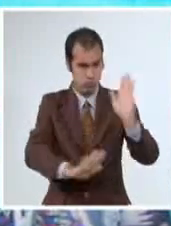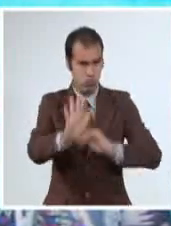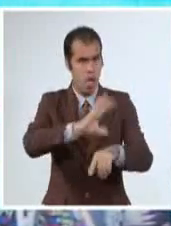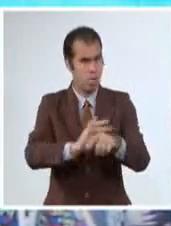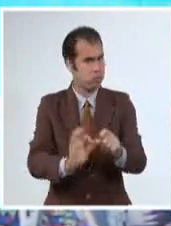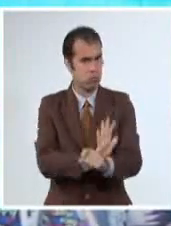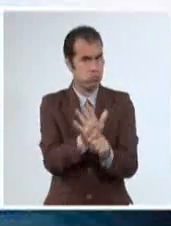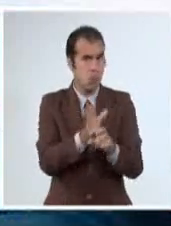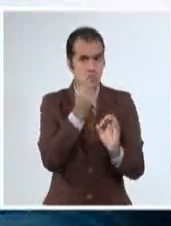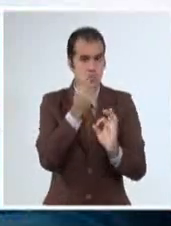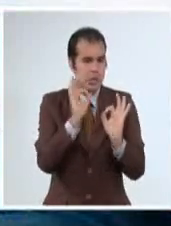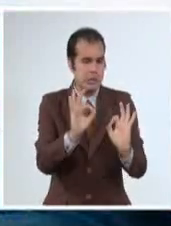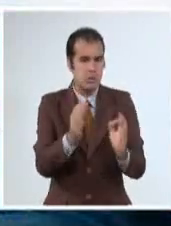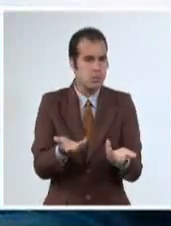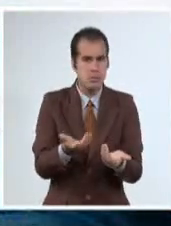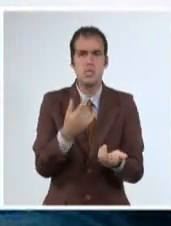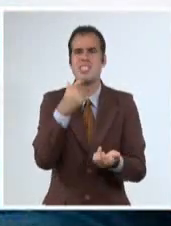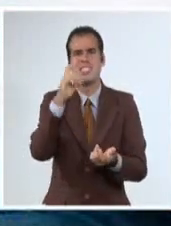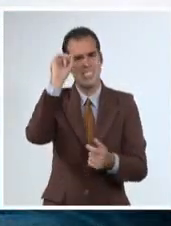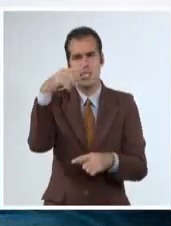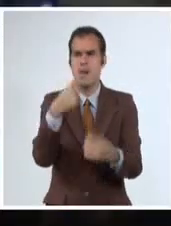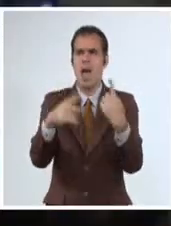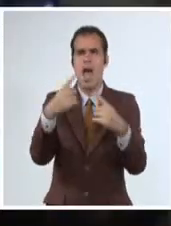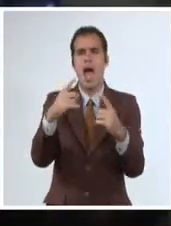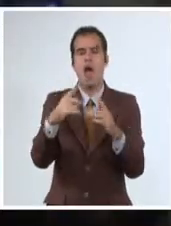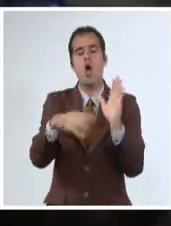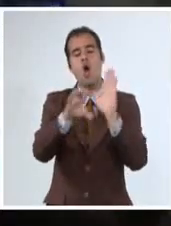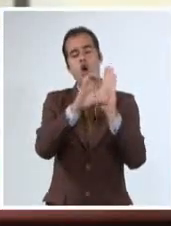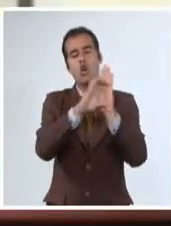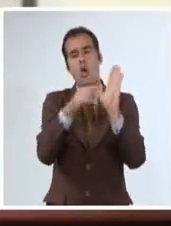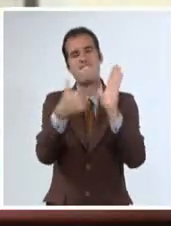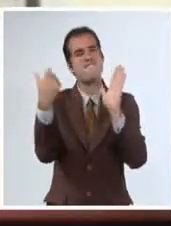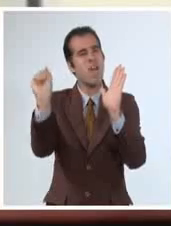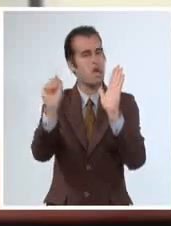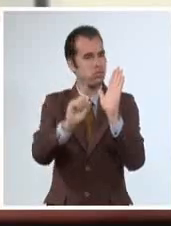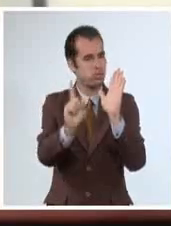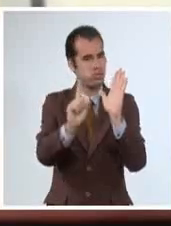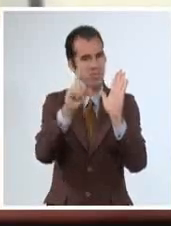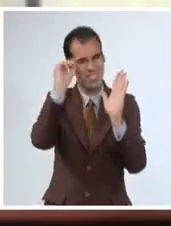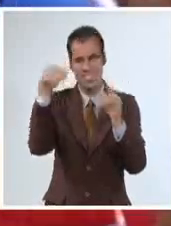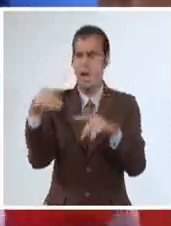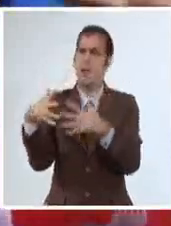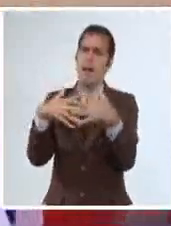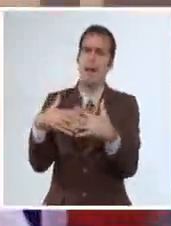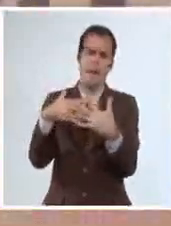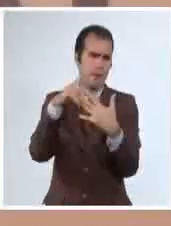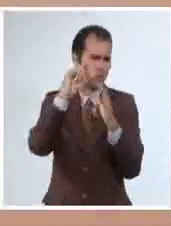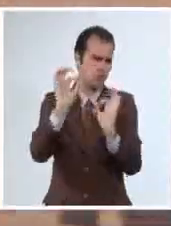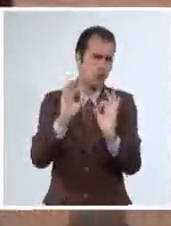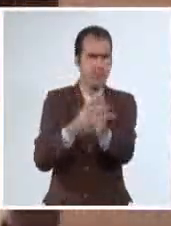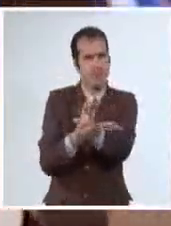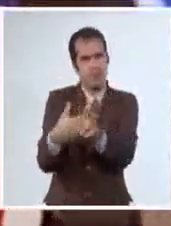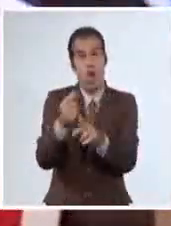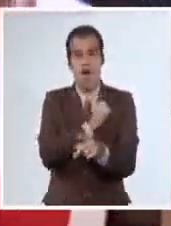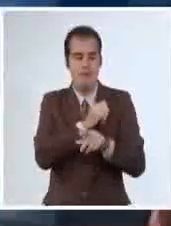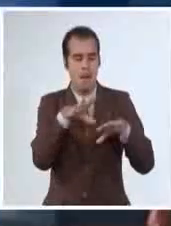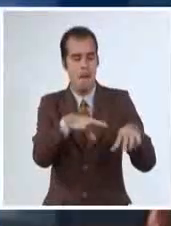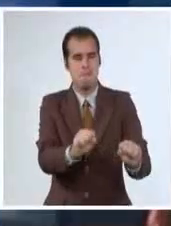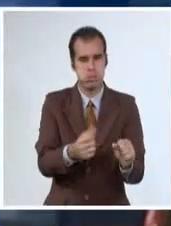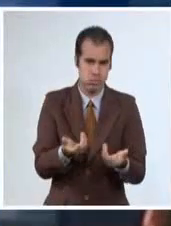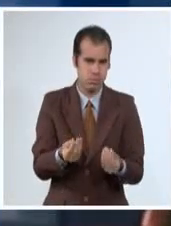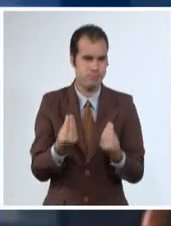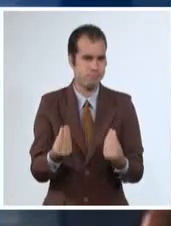que se intente la invocación a los textos sagrados de la patria para ponerla al servicio de enemigos históricos que esperan reclamar posesiones de antaño